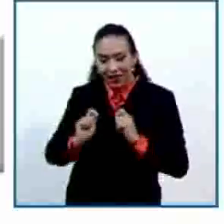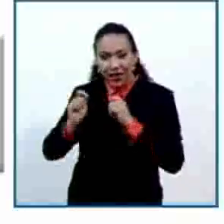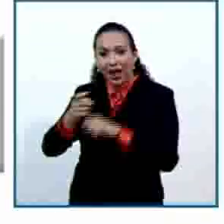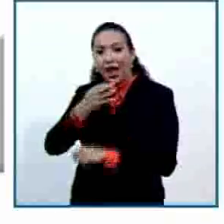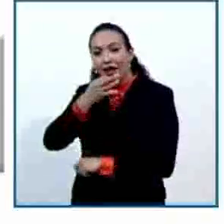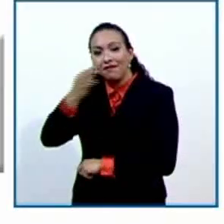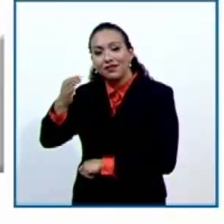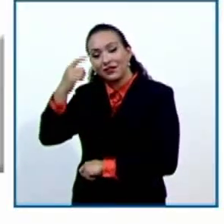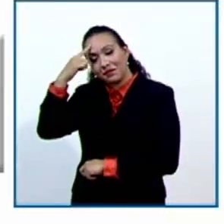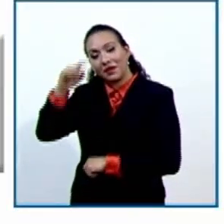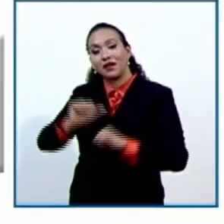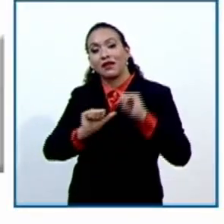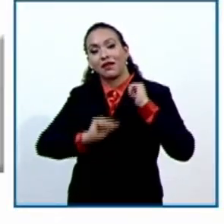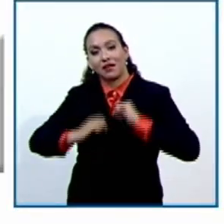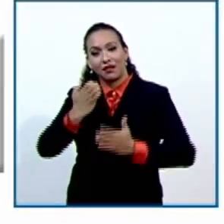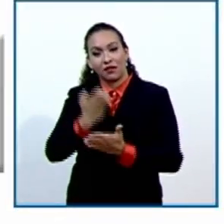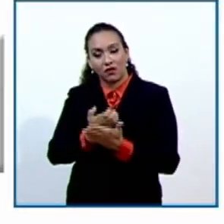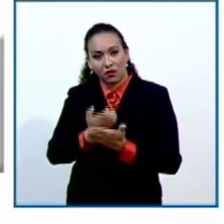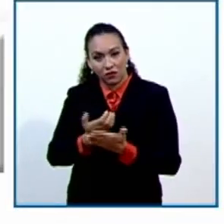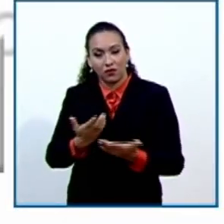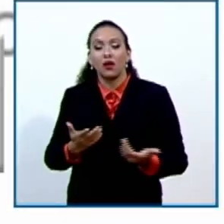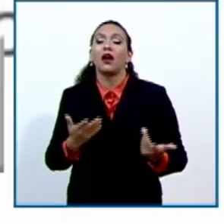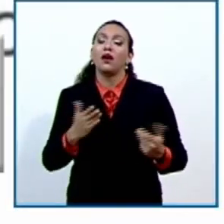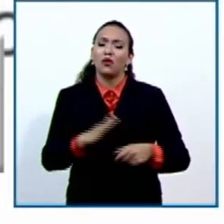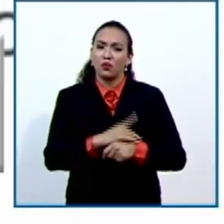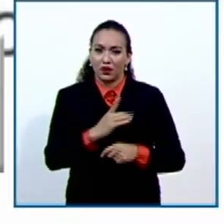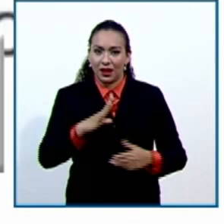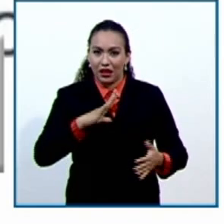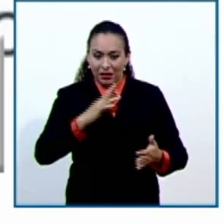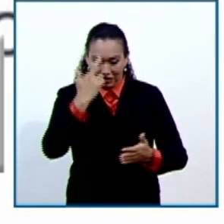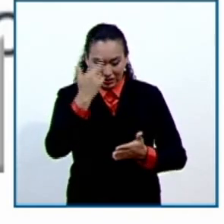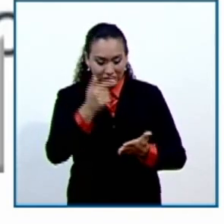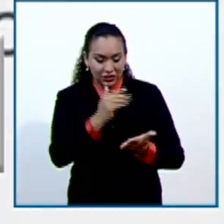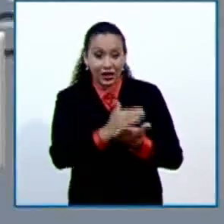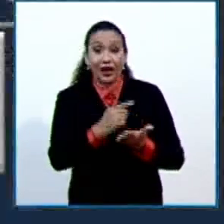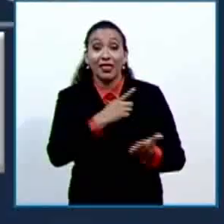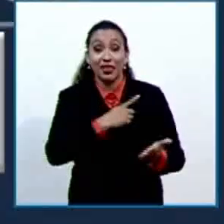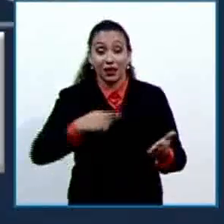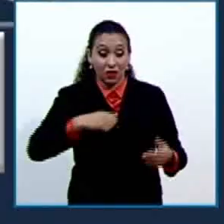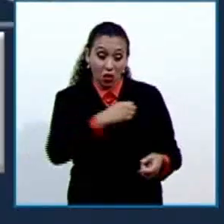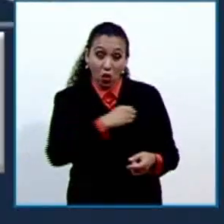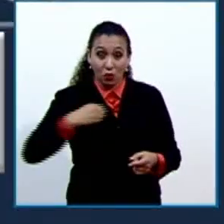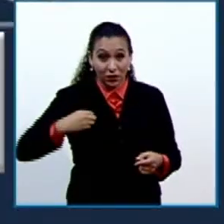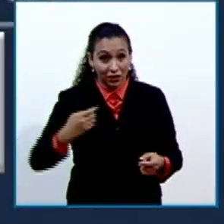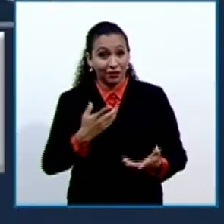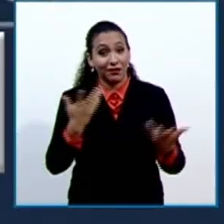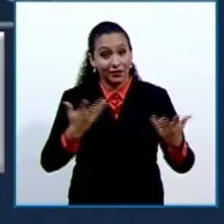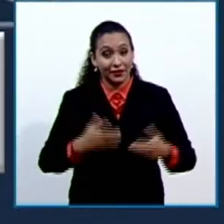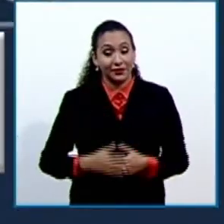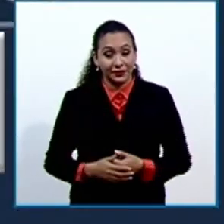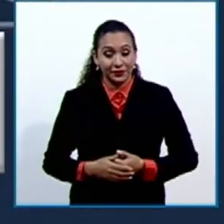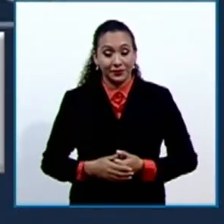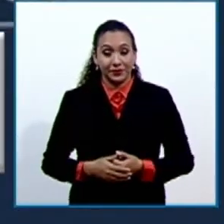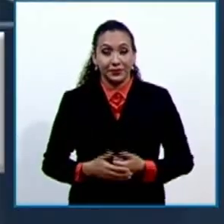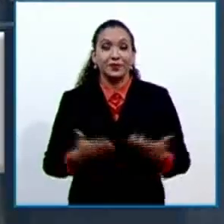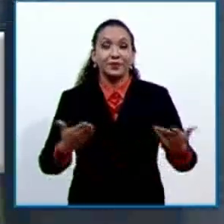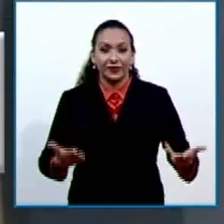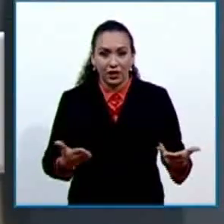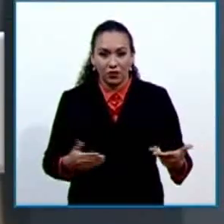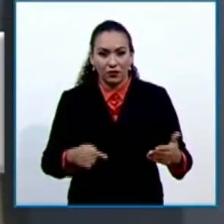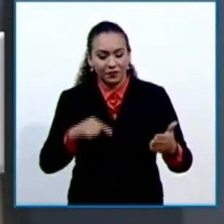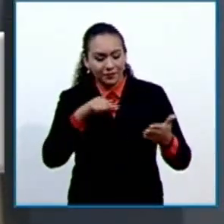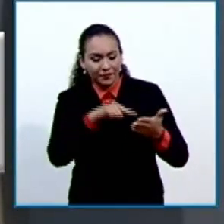la existencia de una concentración cuando legalmente esté obligada a hacerlo. Consideró que la previsión